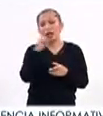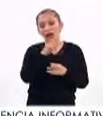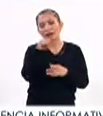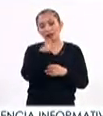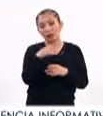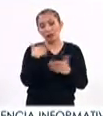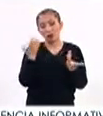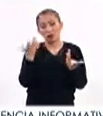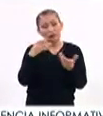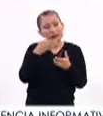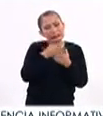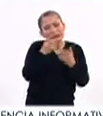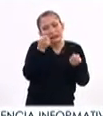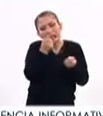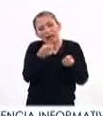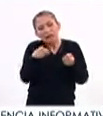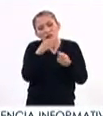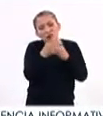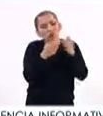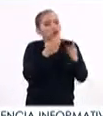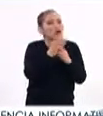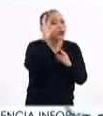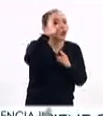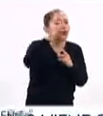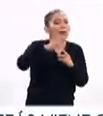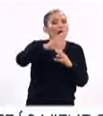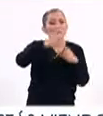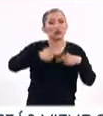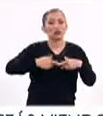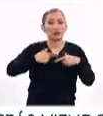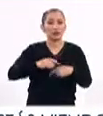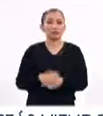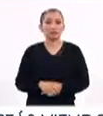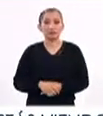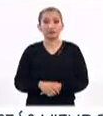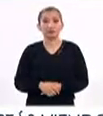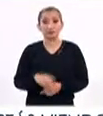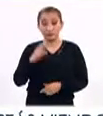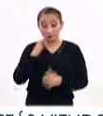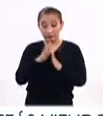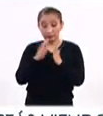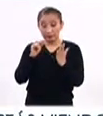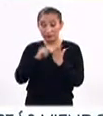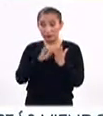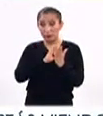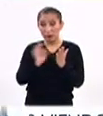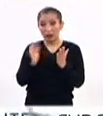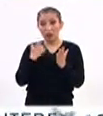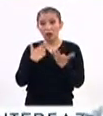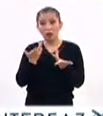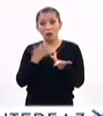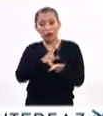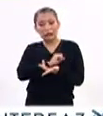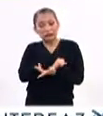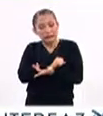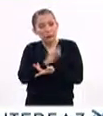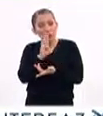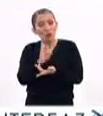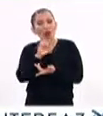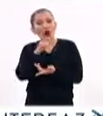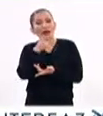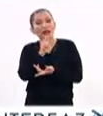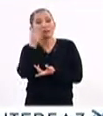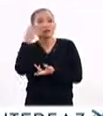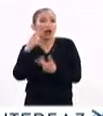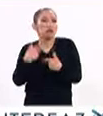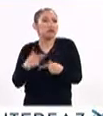acercamientos estupendos precisamente a ese mundo de la cultura popular. Por lo que veo, este libro puede ser para avesados de Borges como tú, pero también